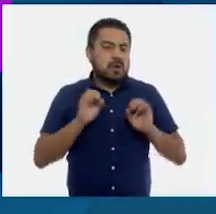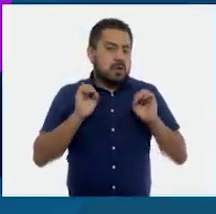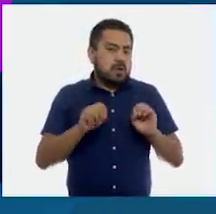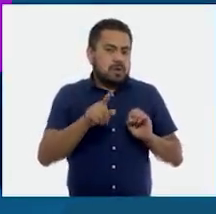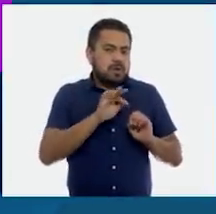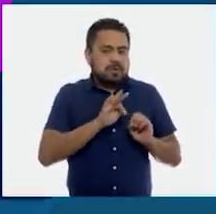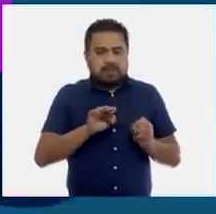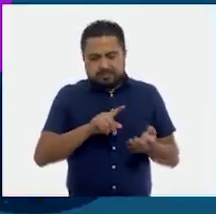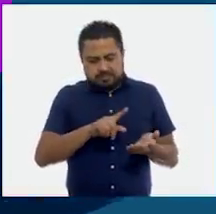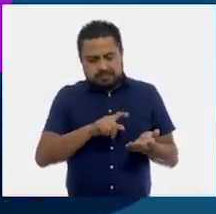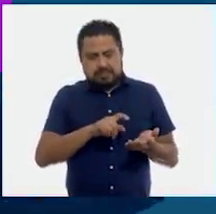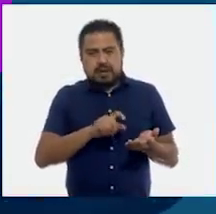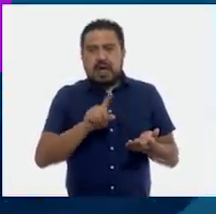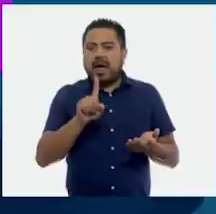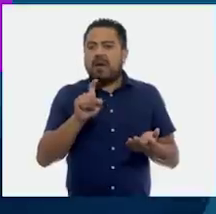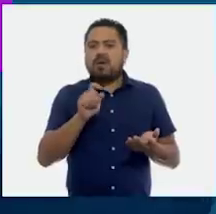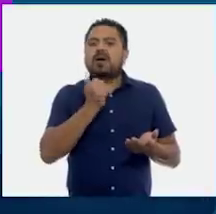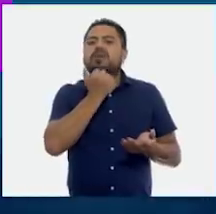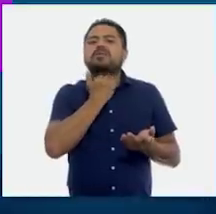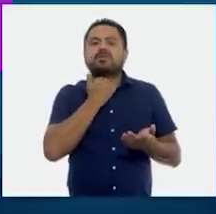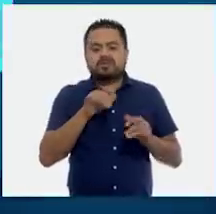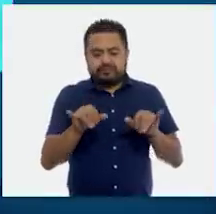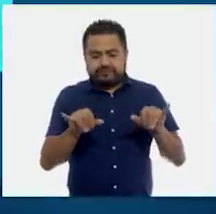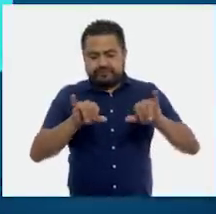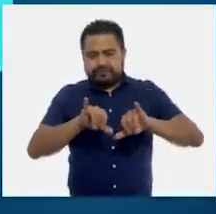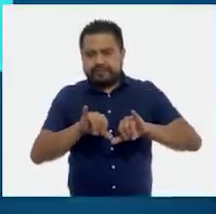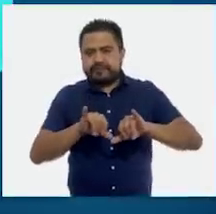aplica desinfectante a base de agua y alcohol.